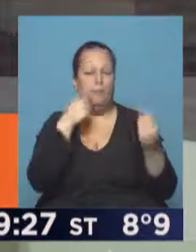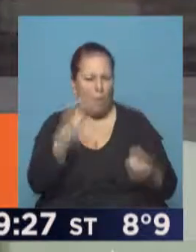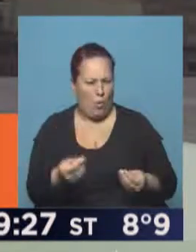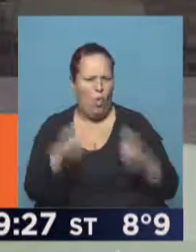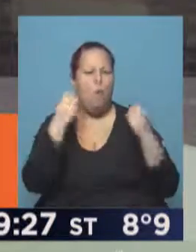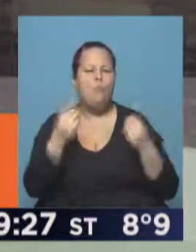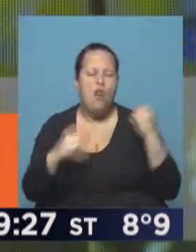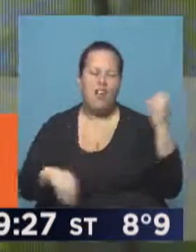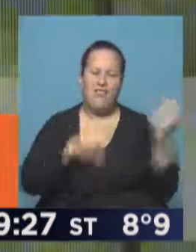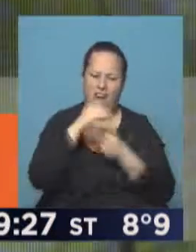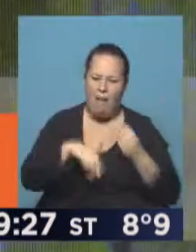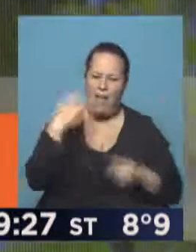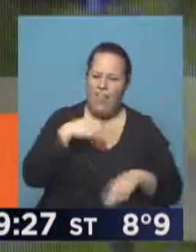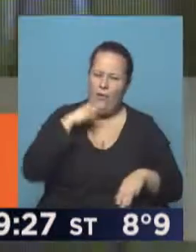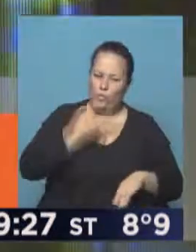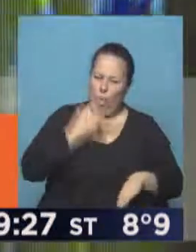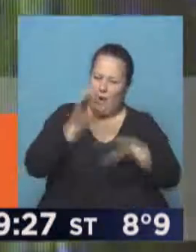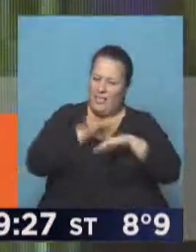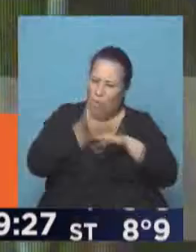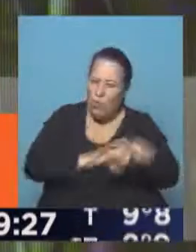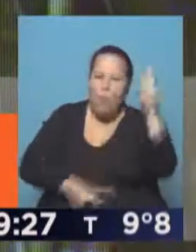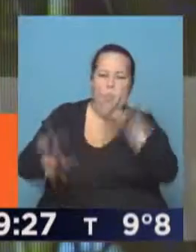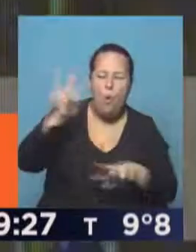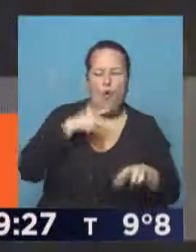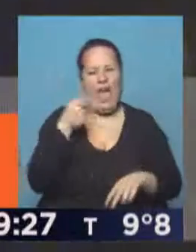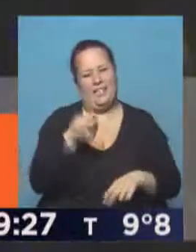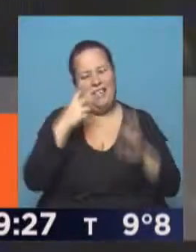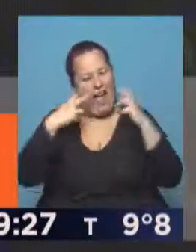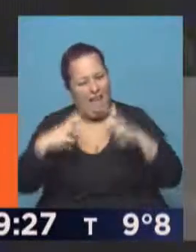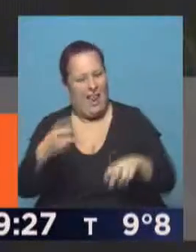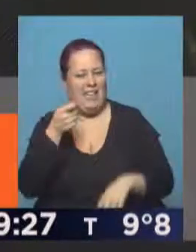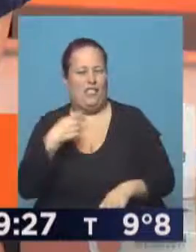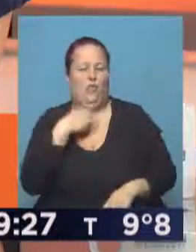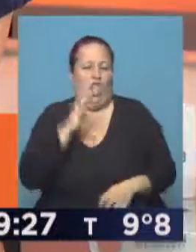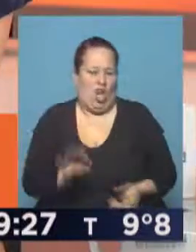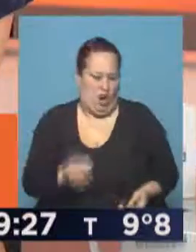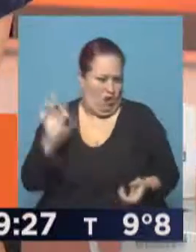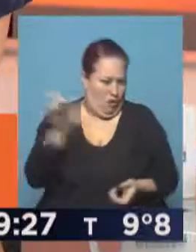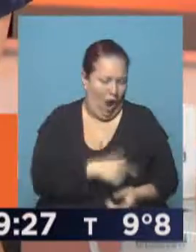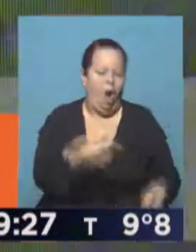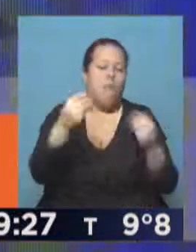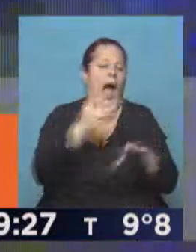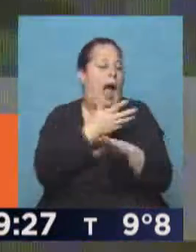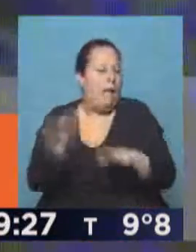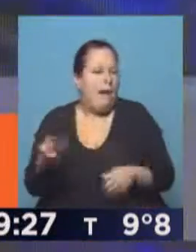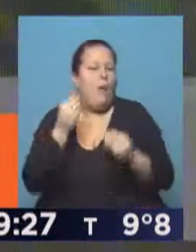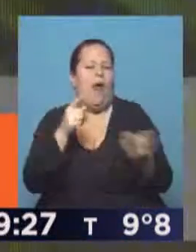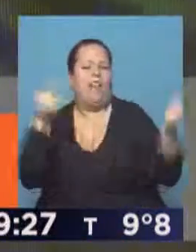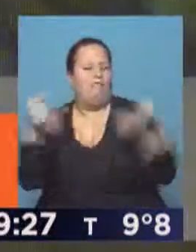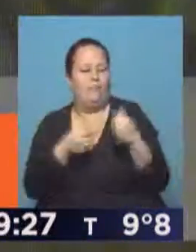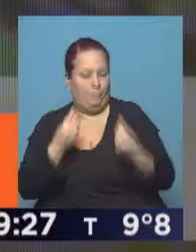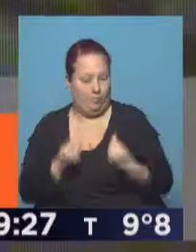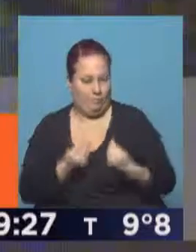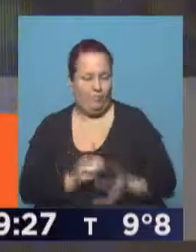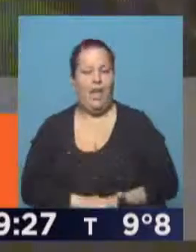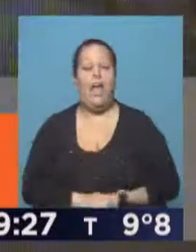qué los familiares tienen que hacerse cargo de la búsqueda, de la investigación del asesino de un hijo? Y además, ¿cuál es la contraparte de esto?